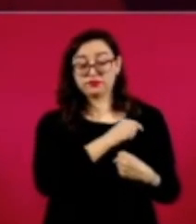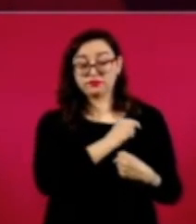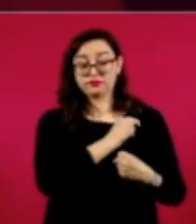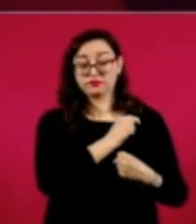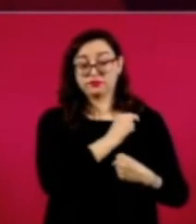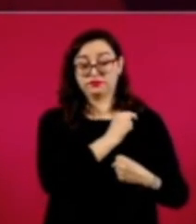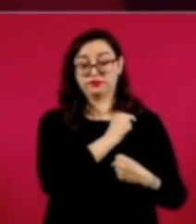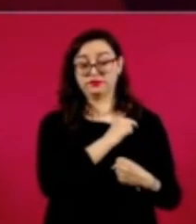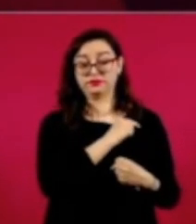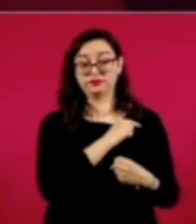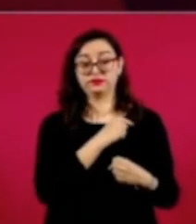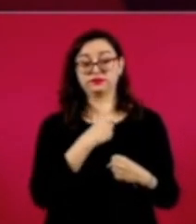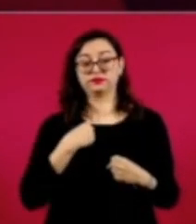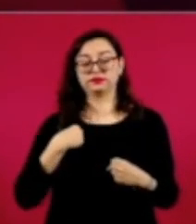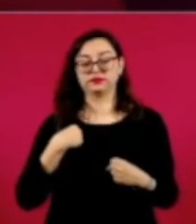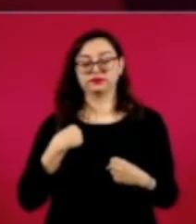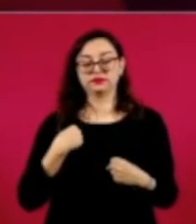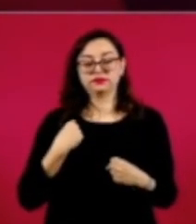Un infartado